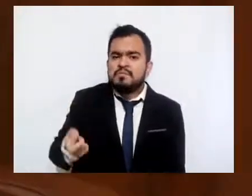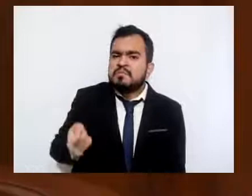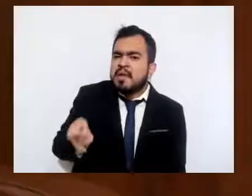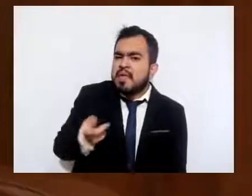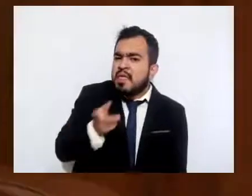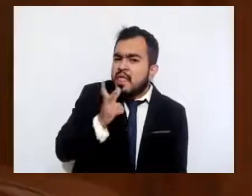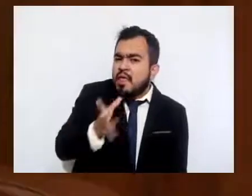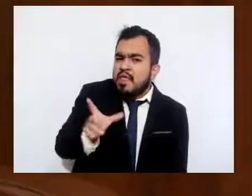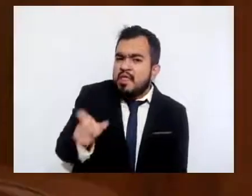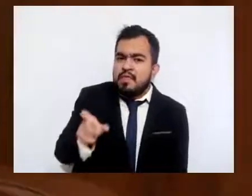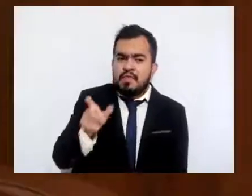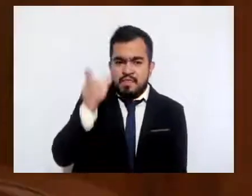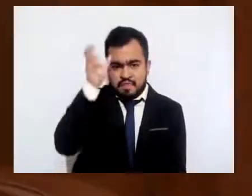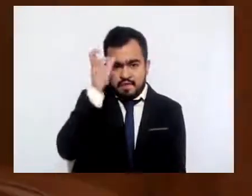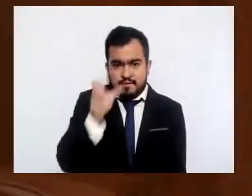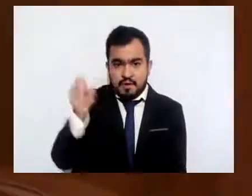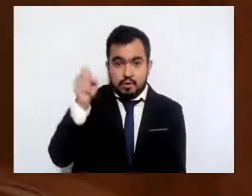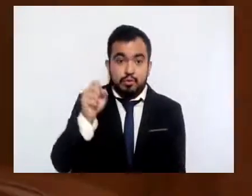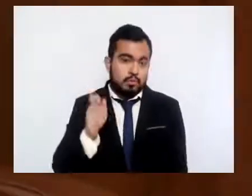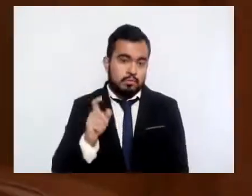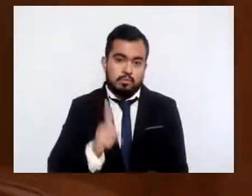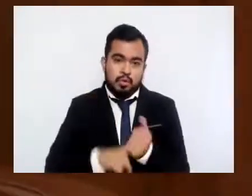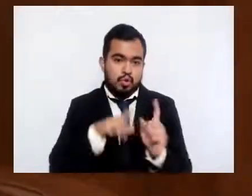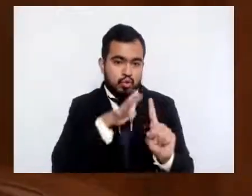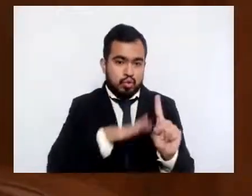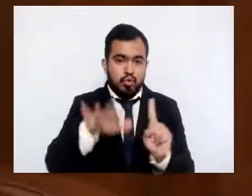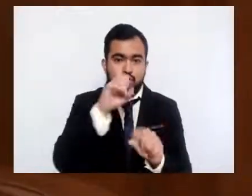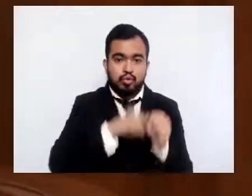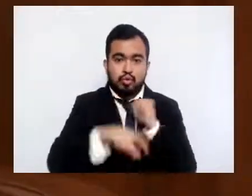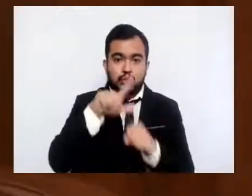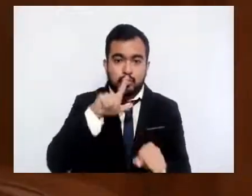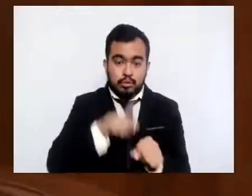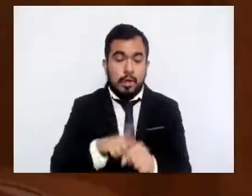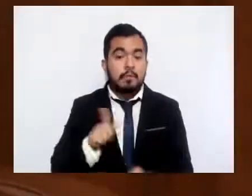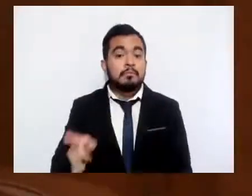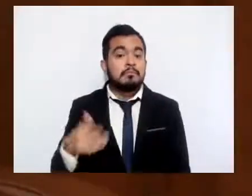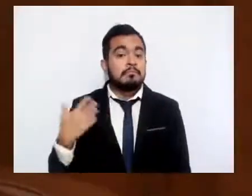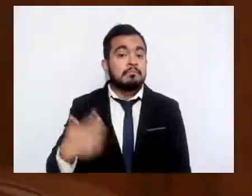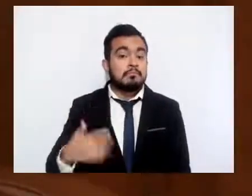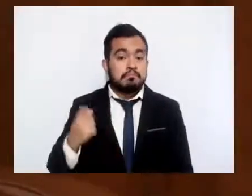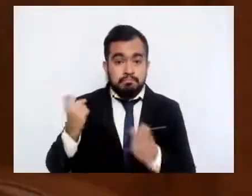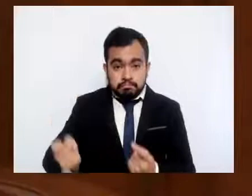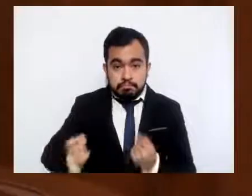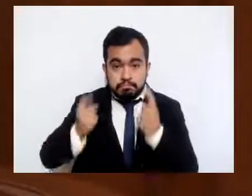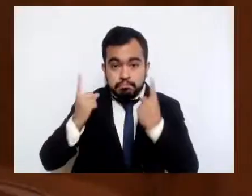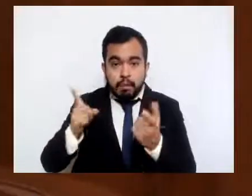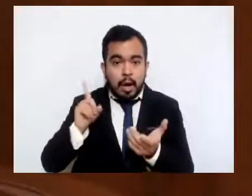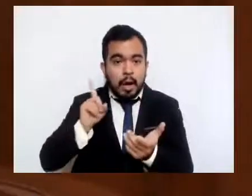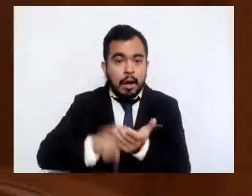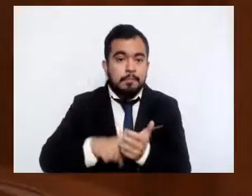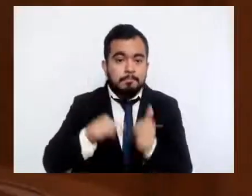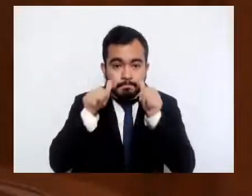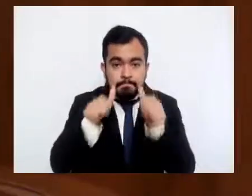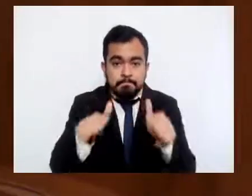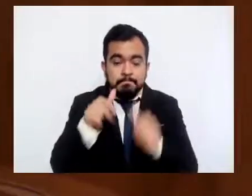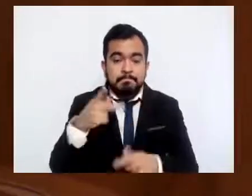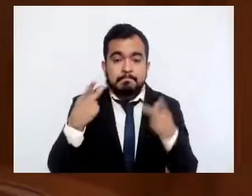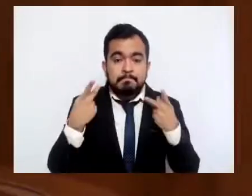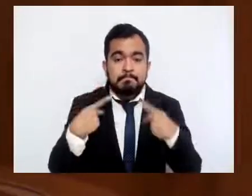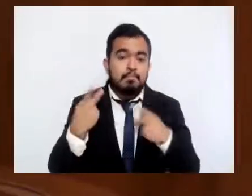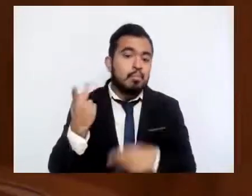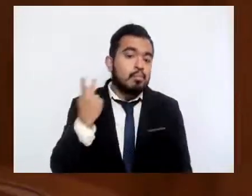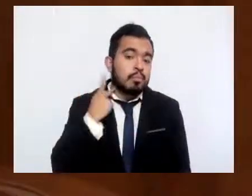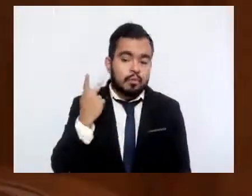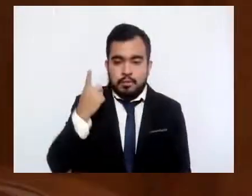su reconocida vocación de influencia en las políticas públicas permite examinarlas como actores no estatales que